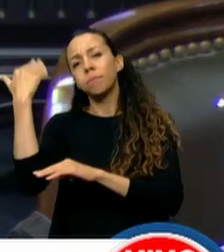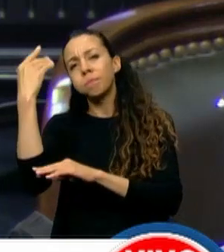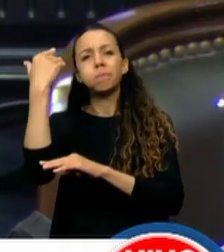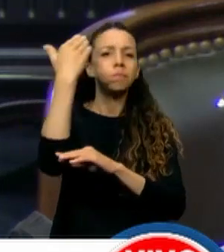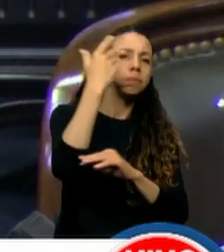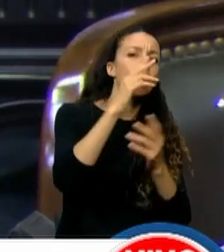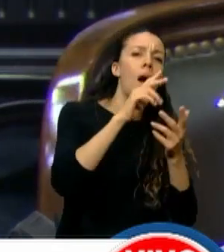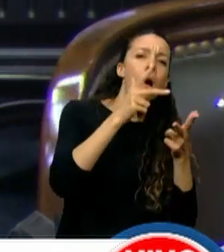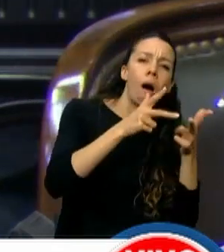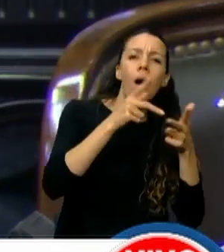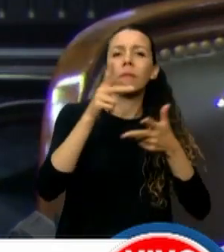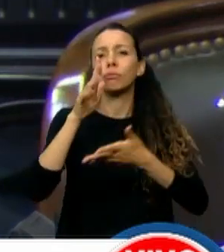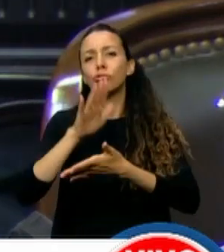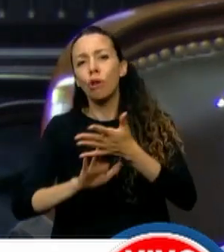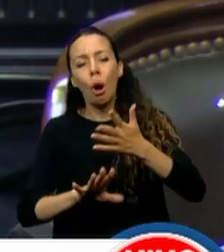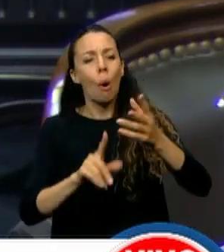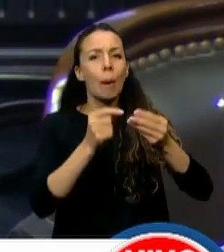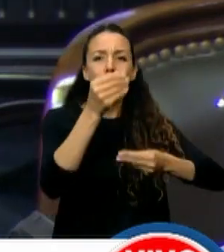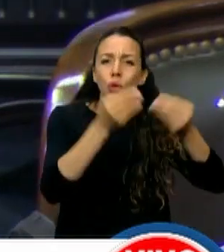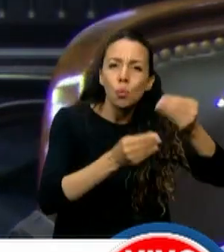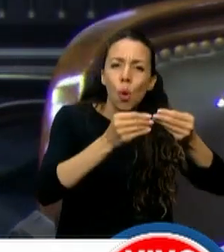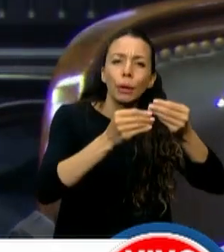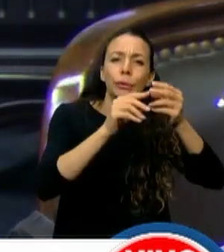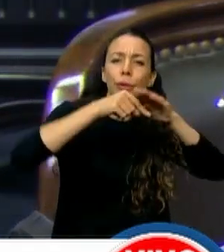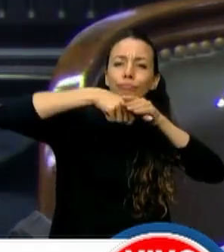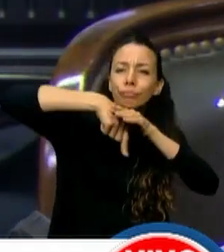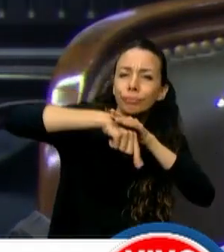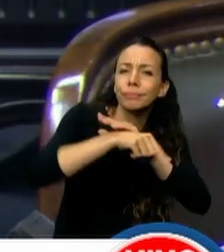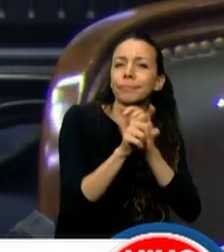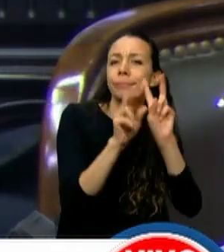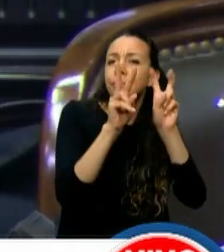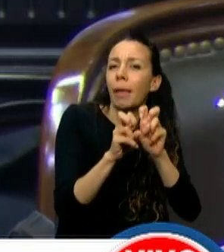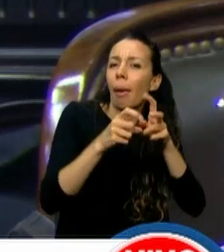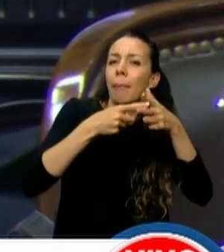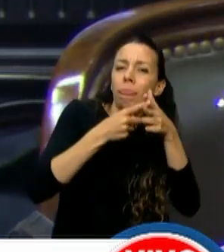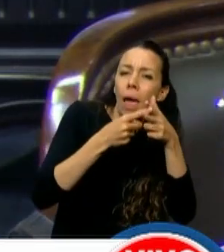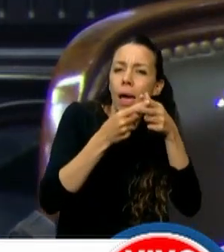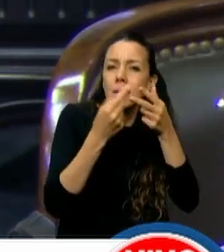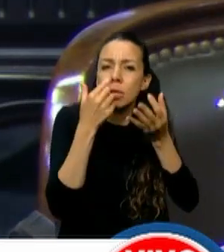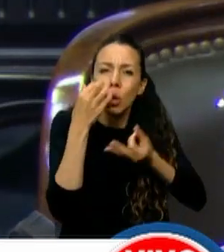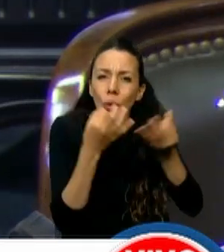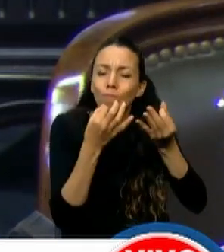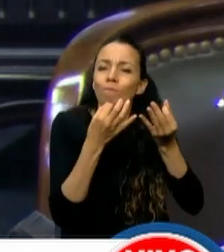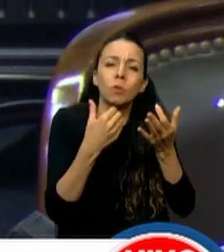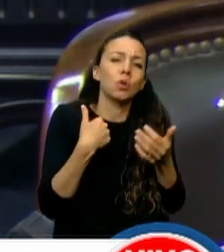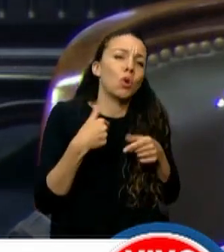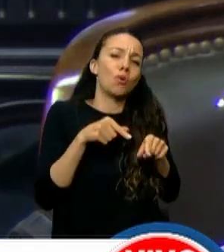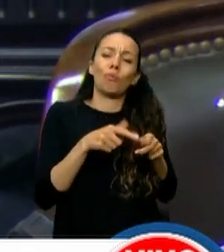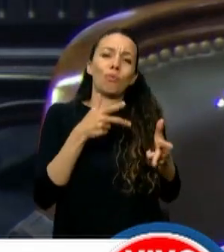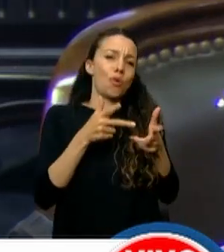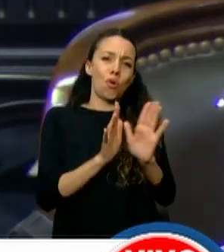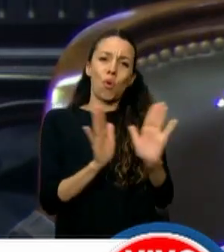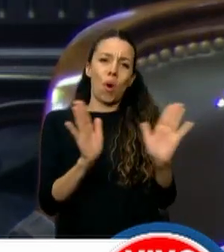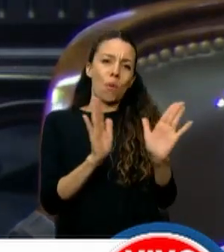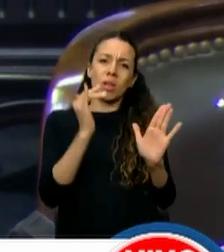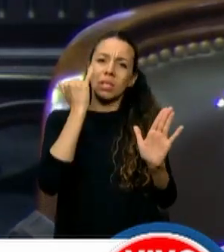de los aspectos técnicos del presupuesto, a los que no voy a referir porque perfectamente